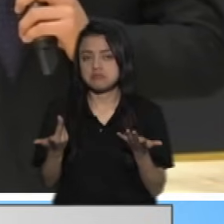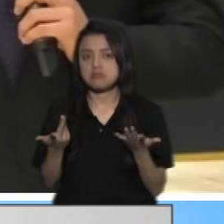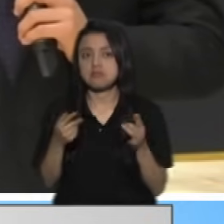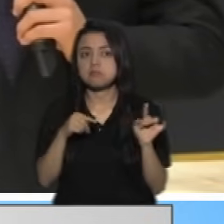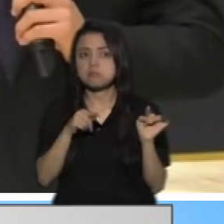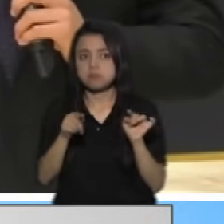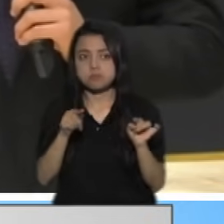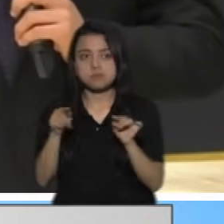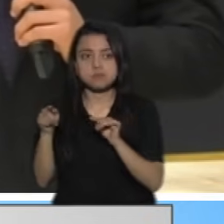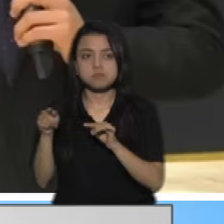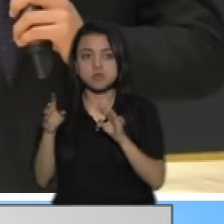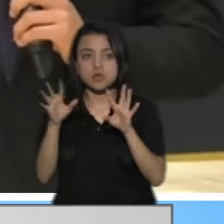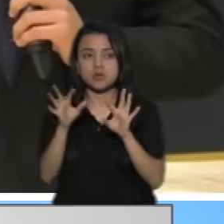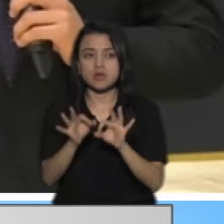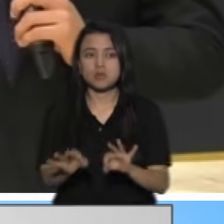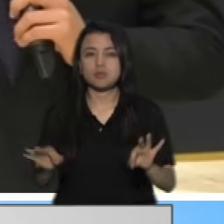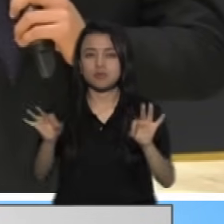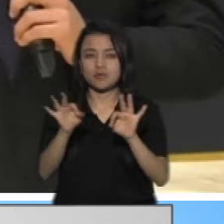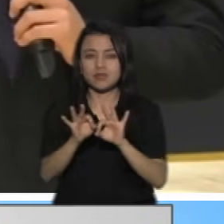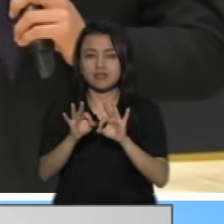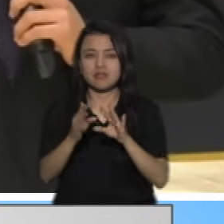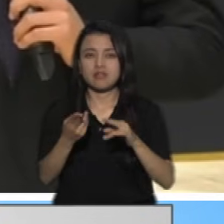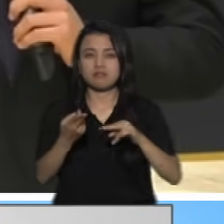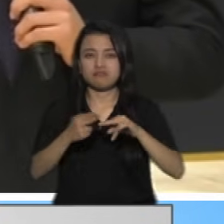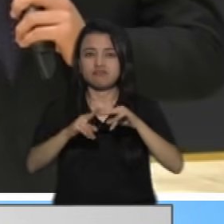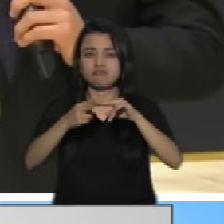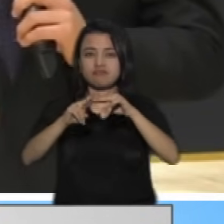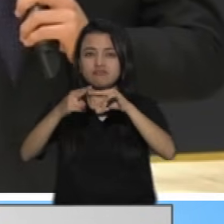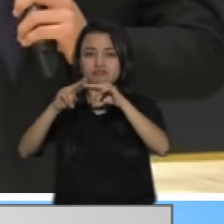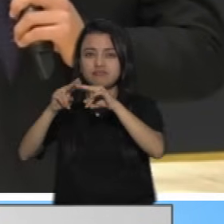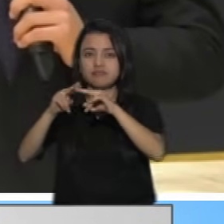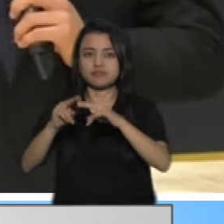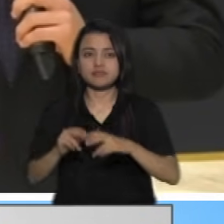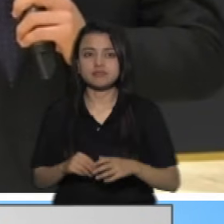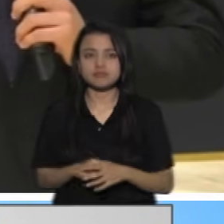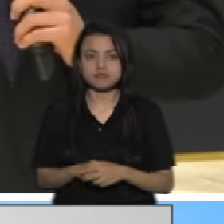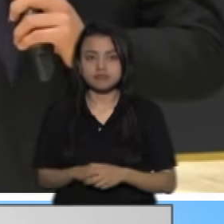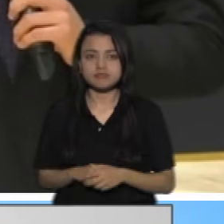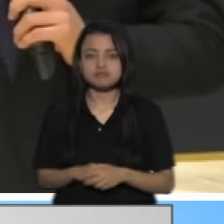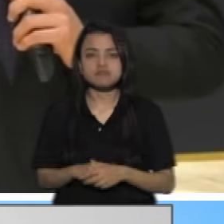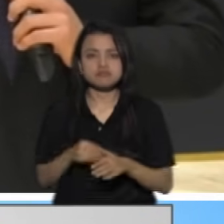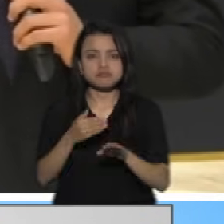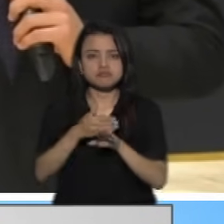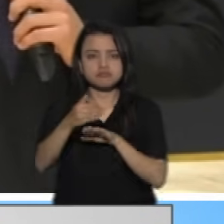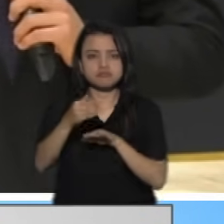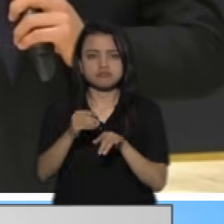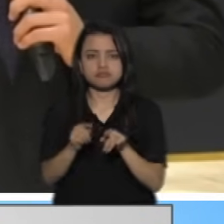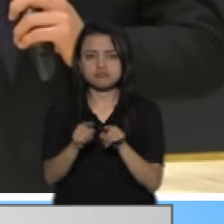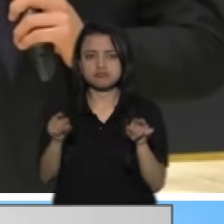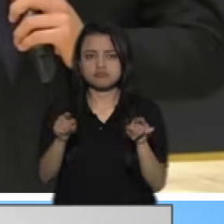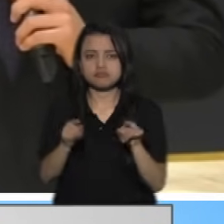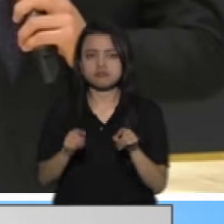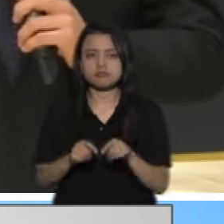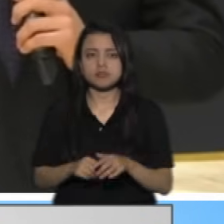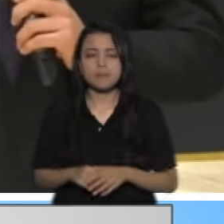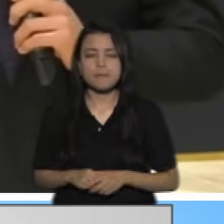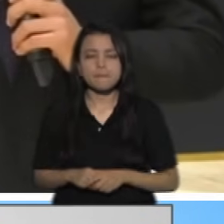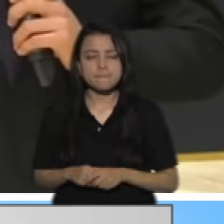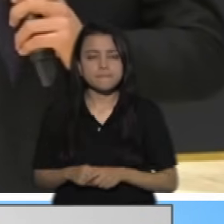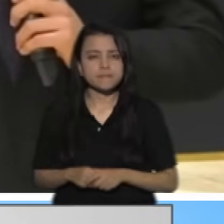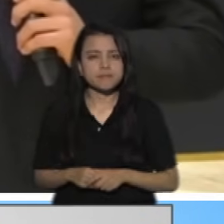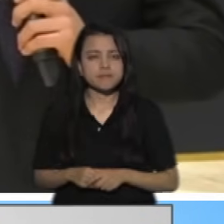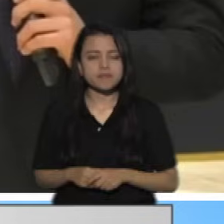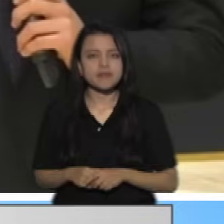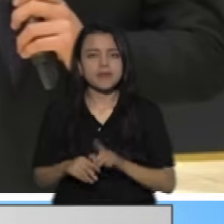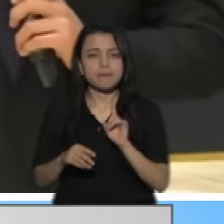ha representado un aumento progresivo a lo largo de los años. Por supuesto, todas estas cifras las ampliaremos en nuestra emisión central, pero la alcaldesa